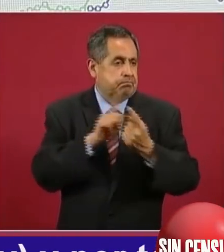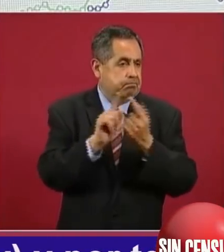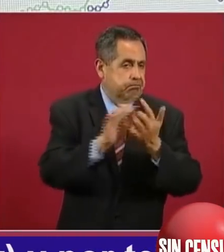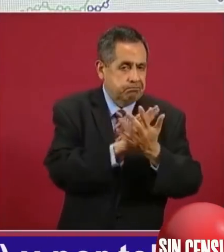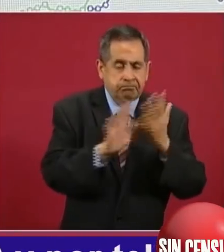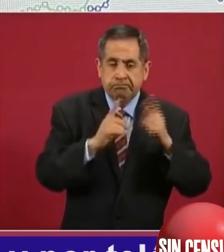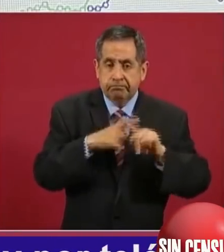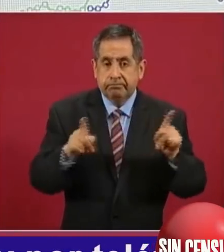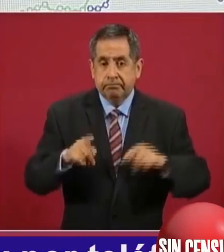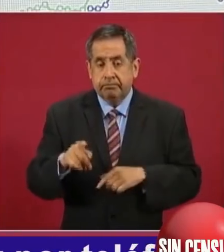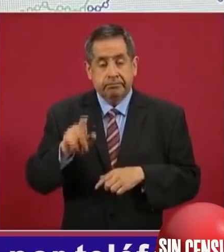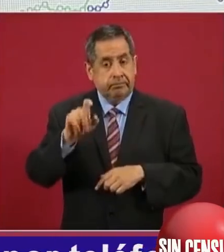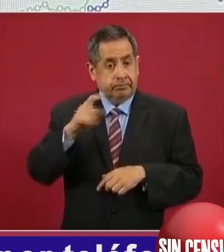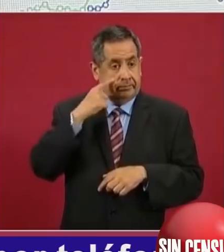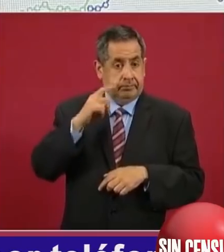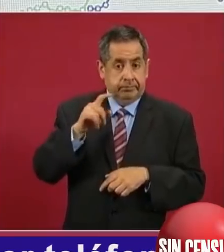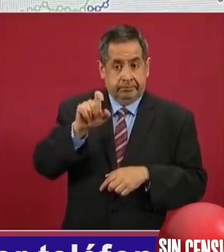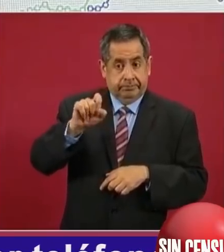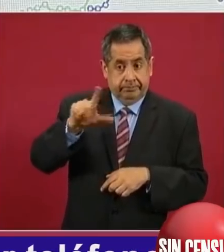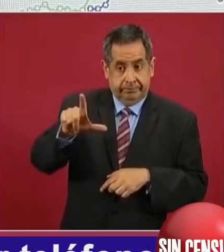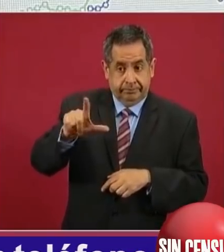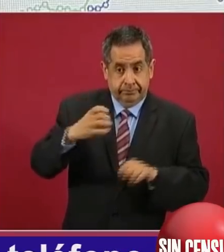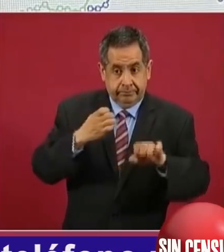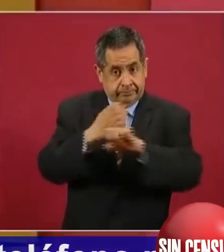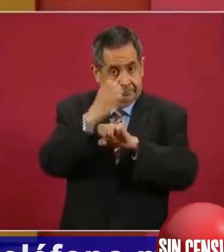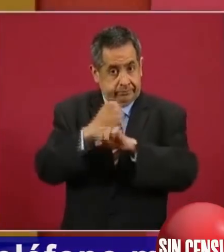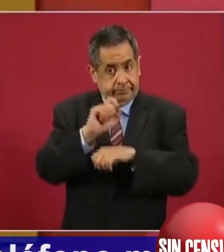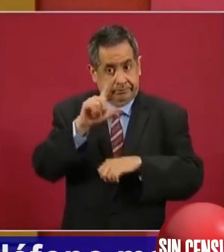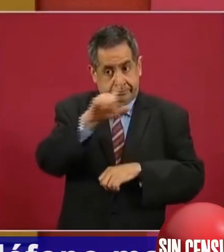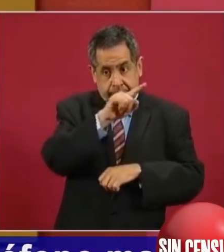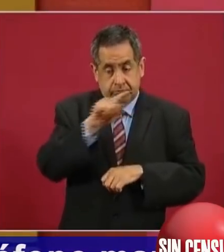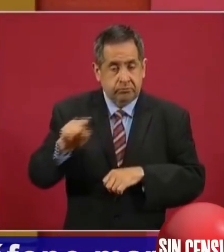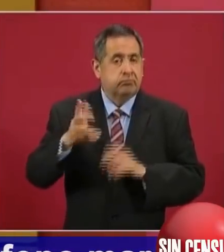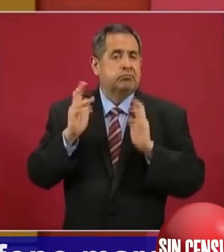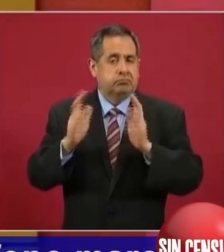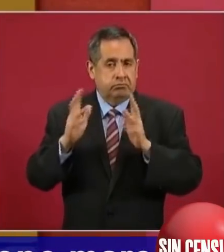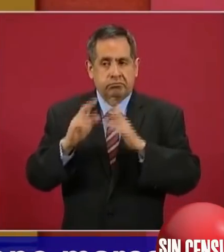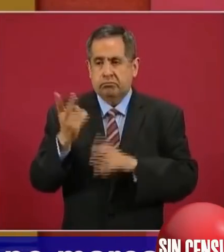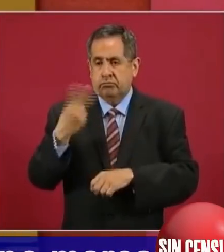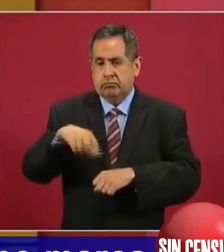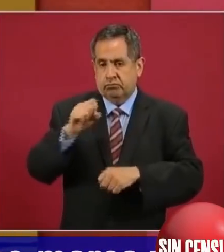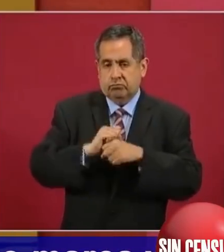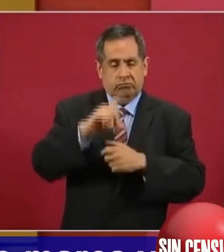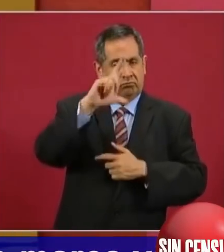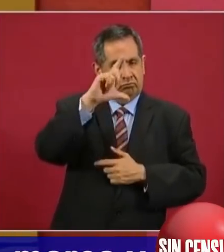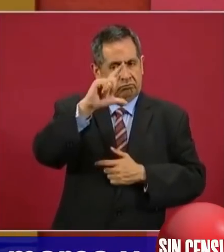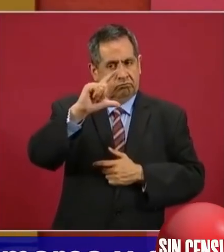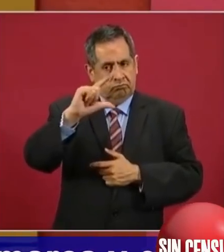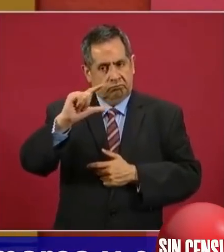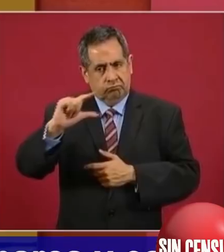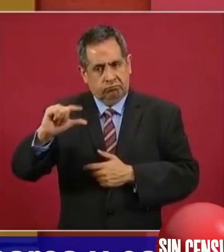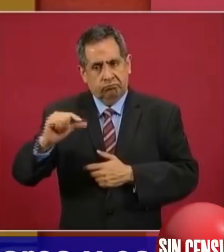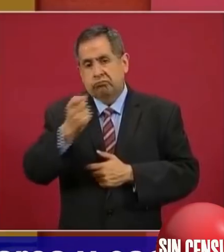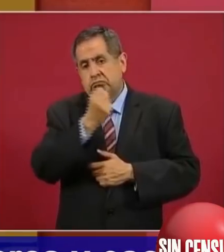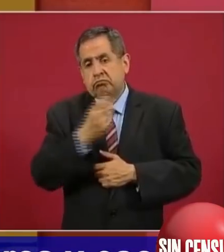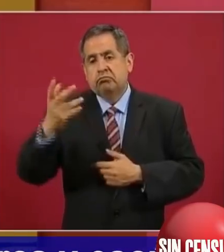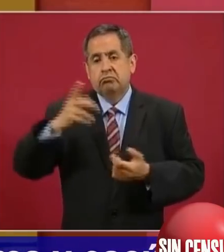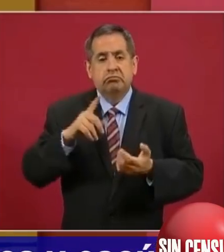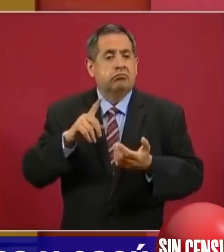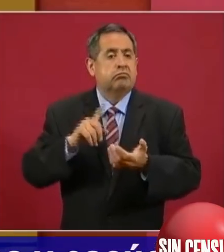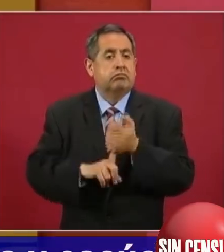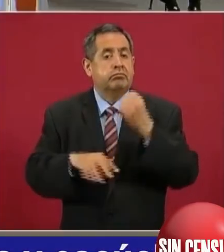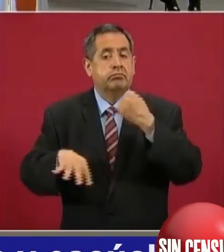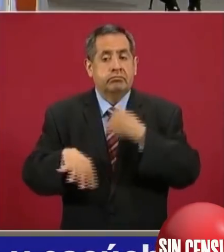pero 27 de los 32 ya tienen un patrón de al menos 2 semanas sostenidas, algunas 14